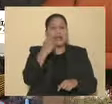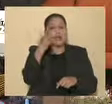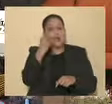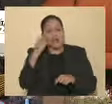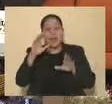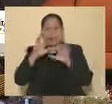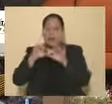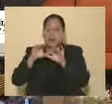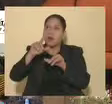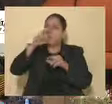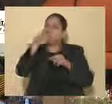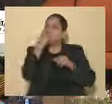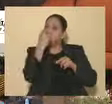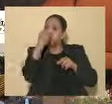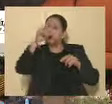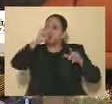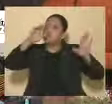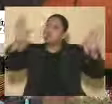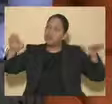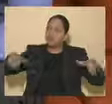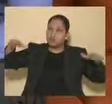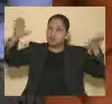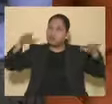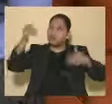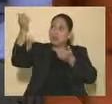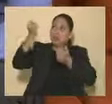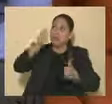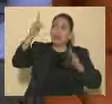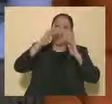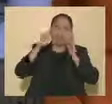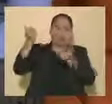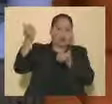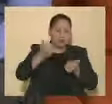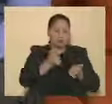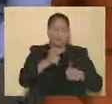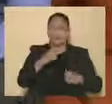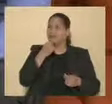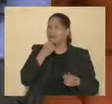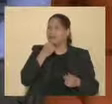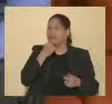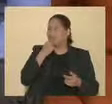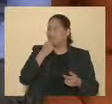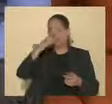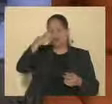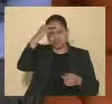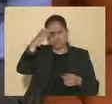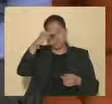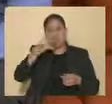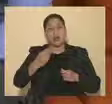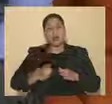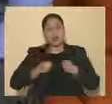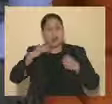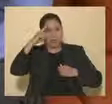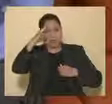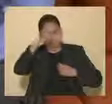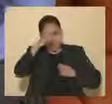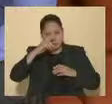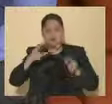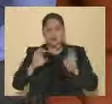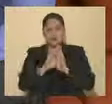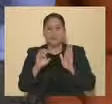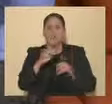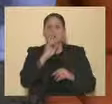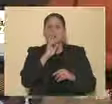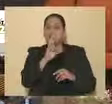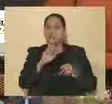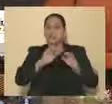mariposita y que la cigüeña que lo trae de París. Y esas mentiras que lo único que hacen es confundir y complicar, ¿no? Algo que puede ser tan sencillo como una